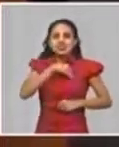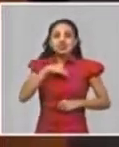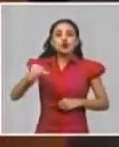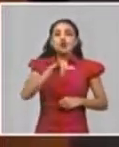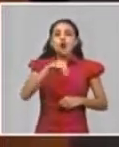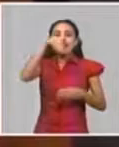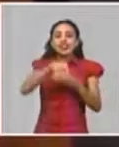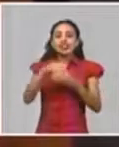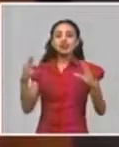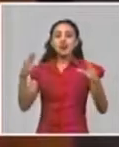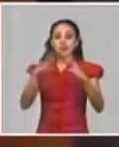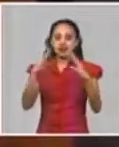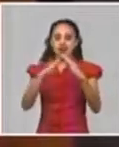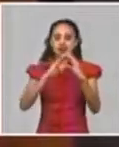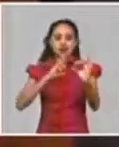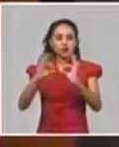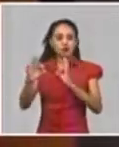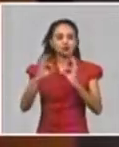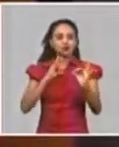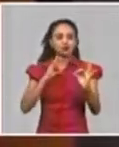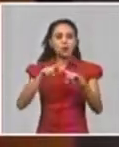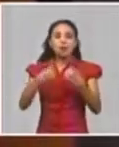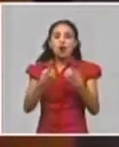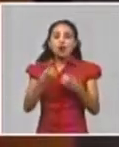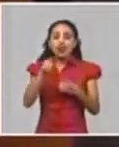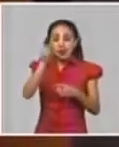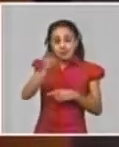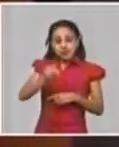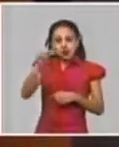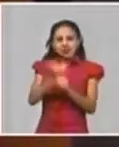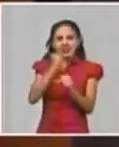amada, pues son personas que trabajan con el corazón.